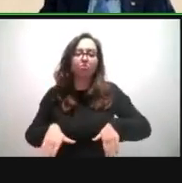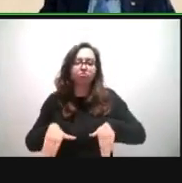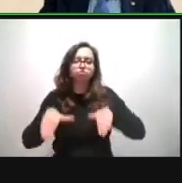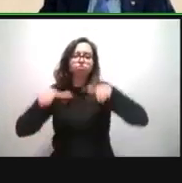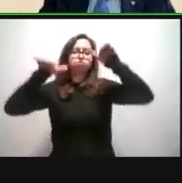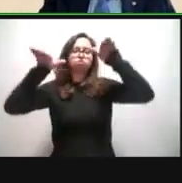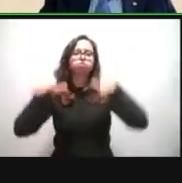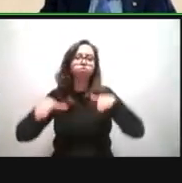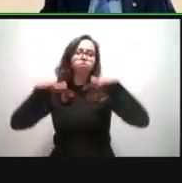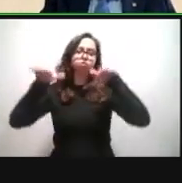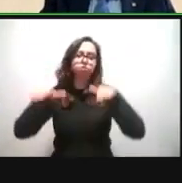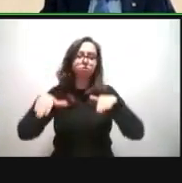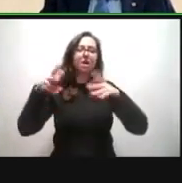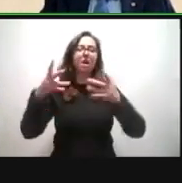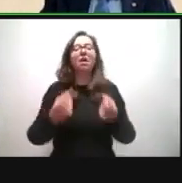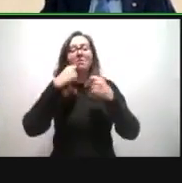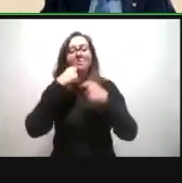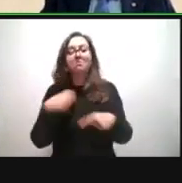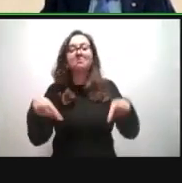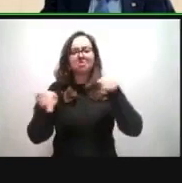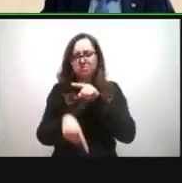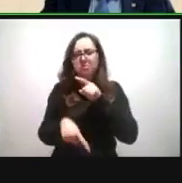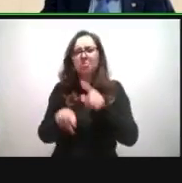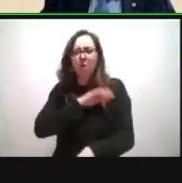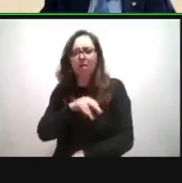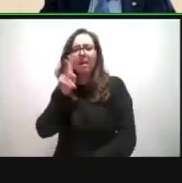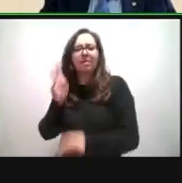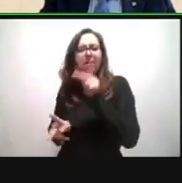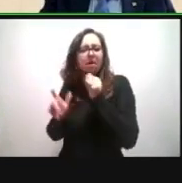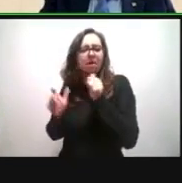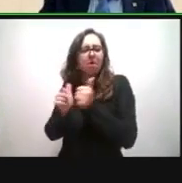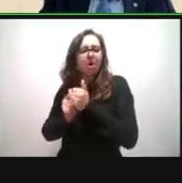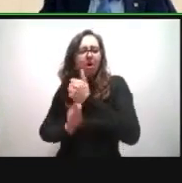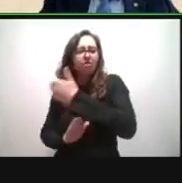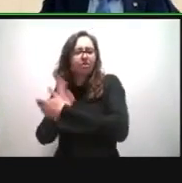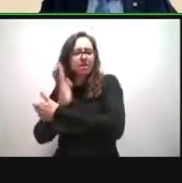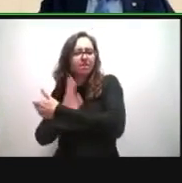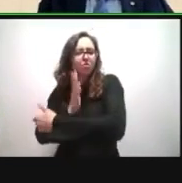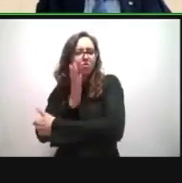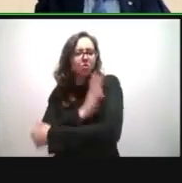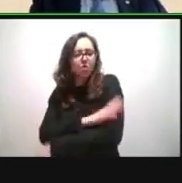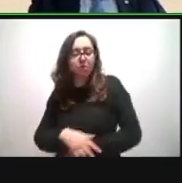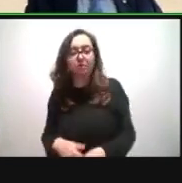qué no?, conversar con tiburones. La cirugía plástica